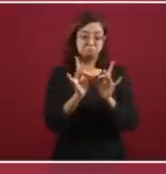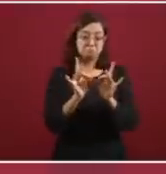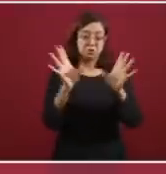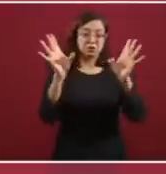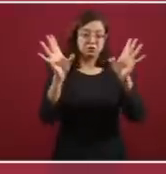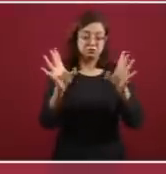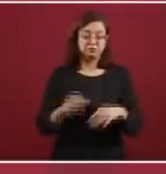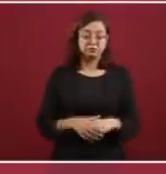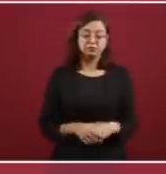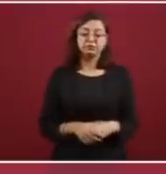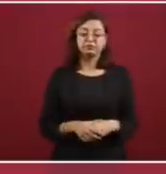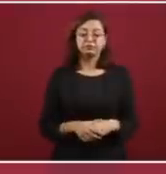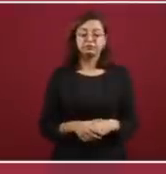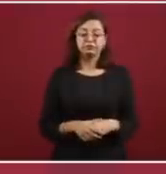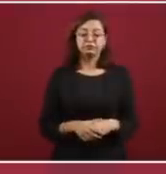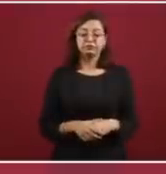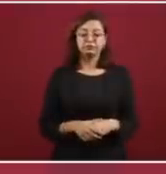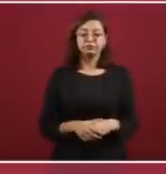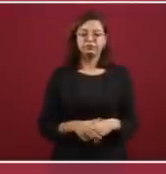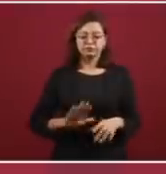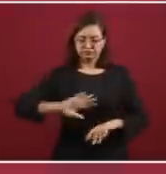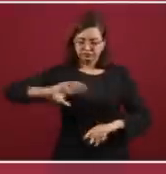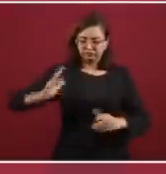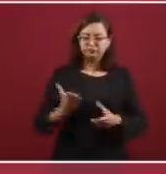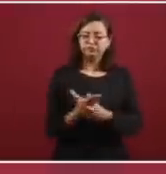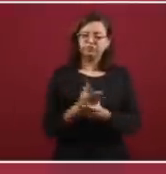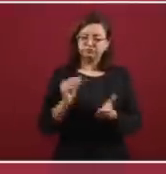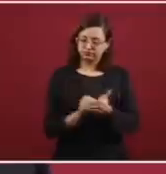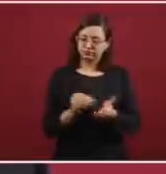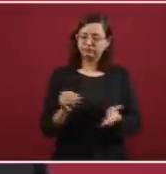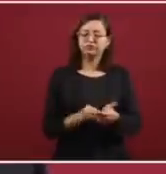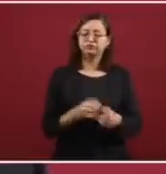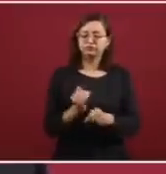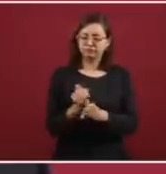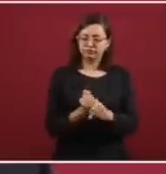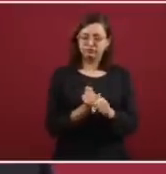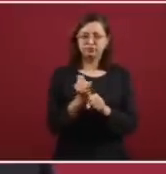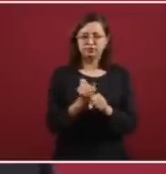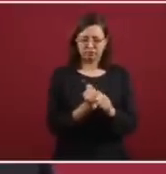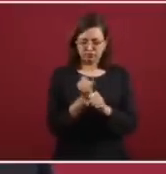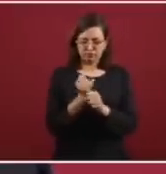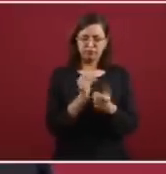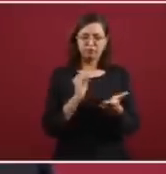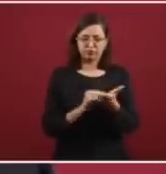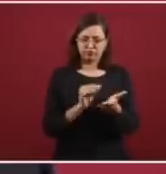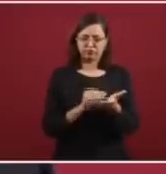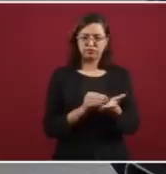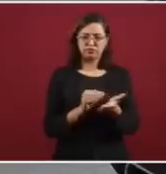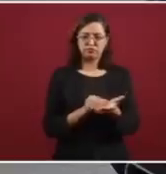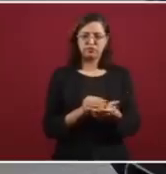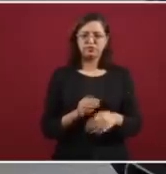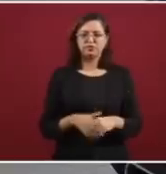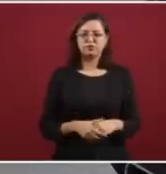delincuencia. Es un expediente abierto, es una investigación que se está haciendo